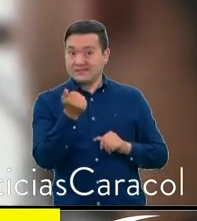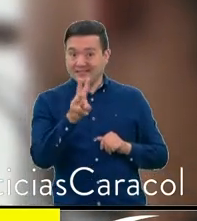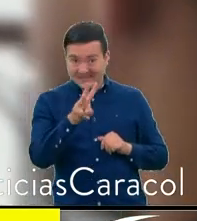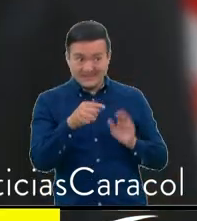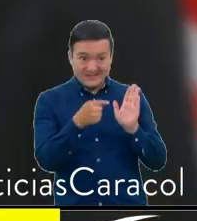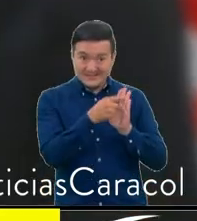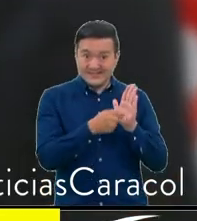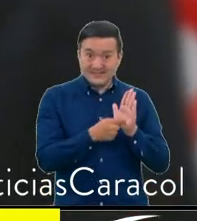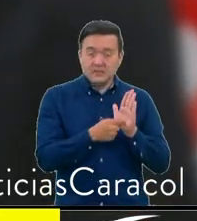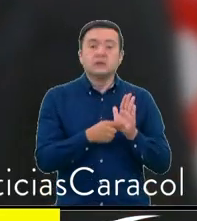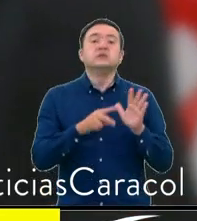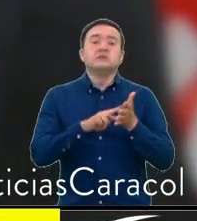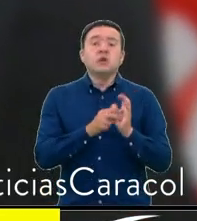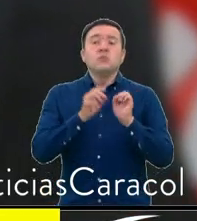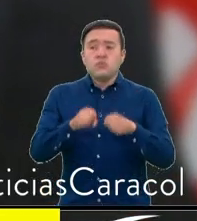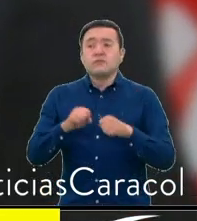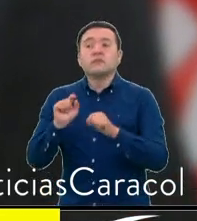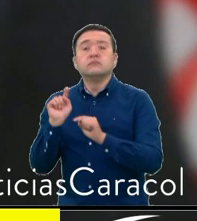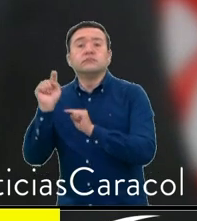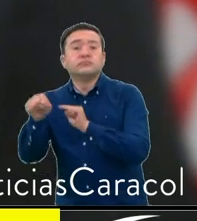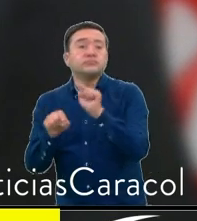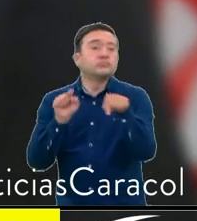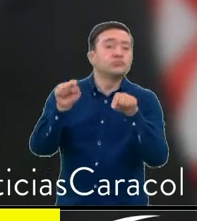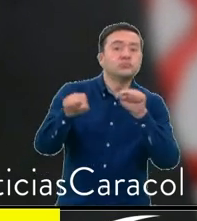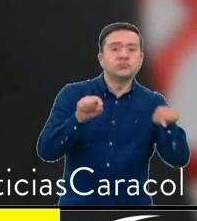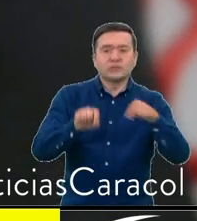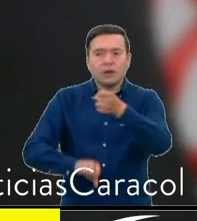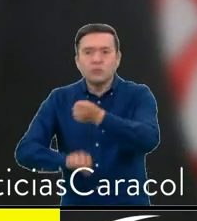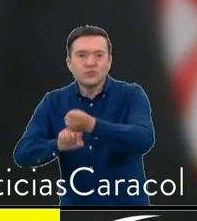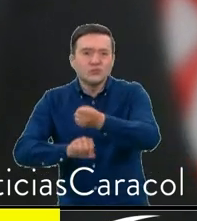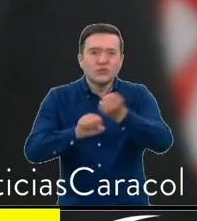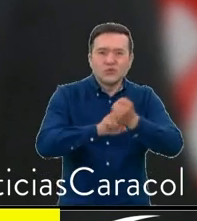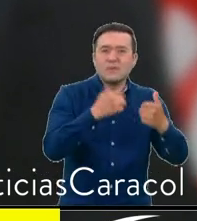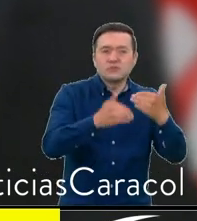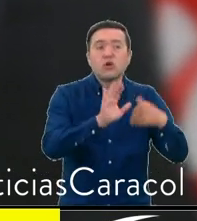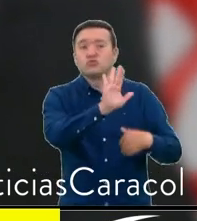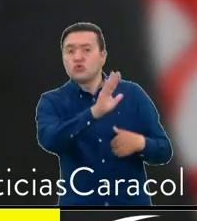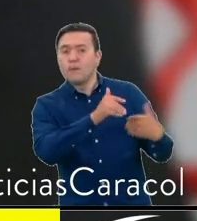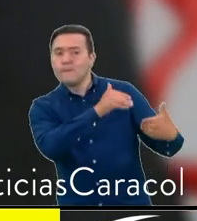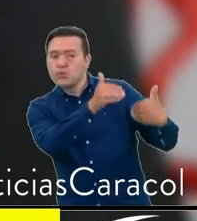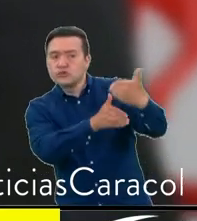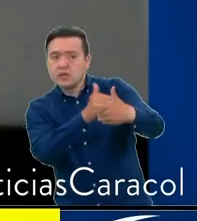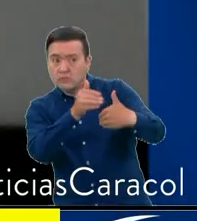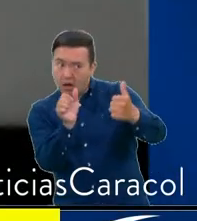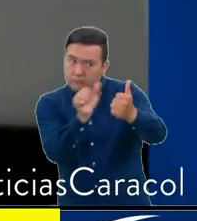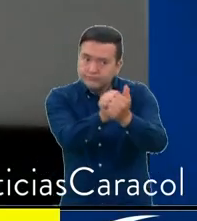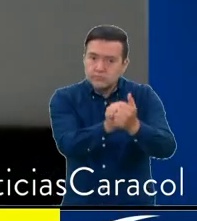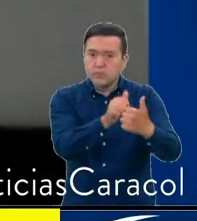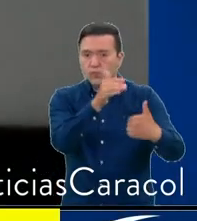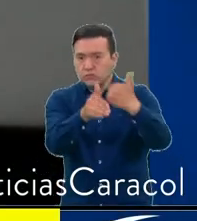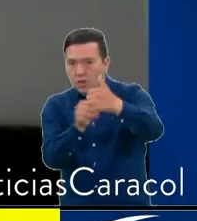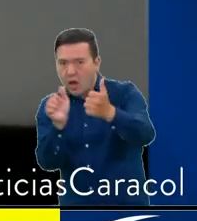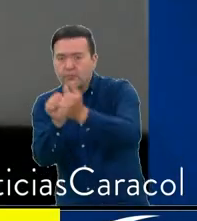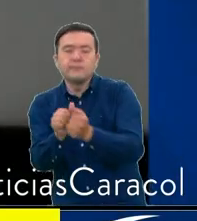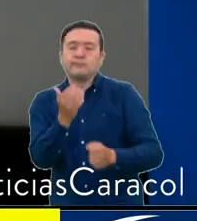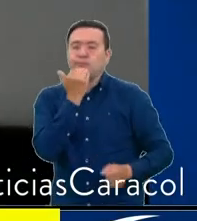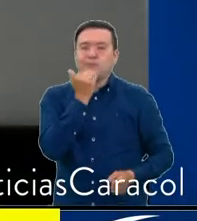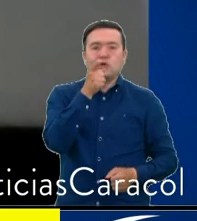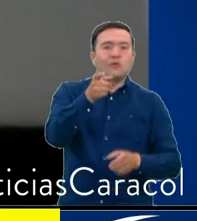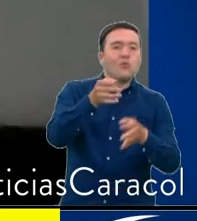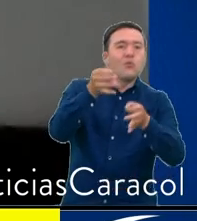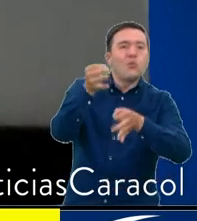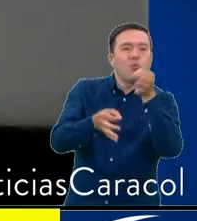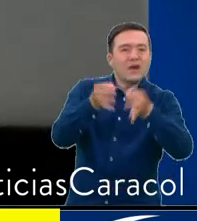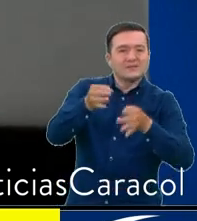la oportunidad de apoyar a los usuarios en otras etapas de los procesos. Vamos a poder participar en las comisarías de familia, no